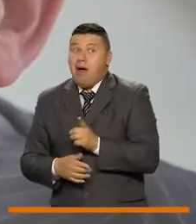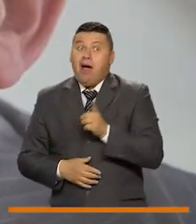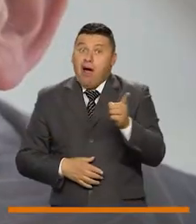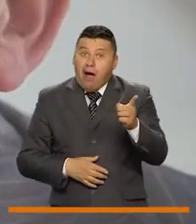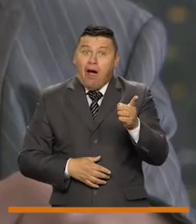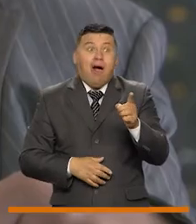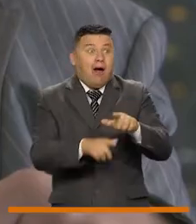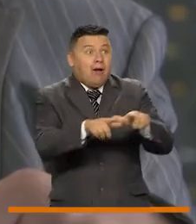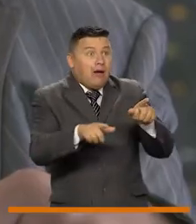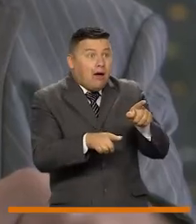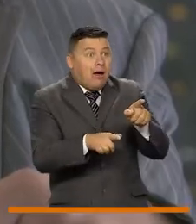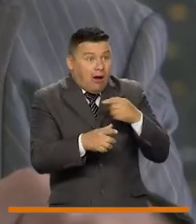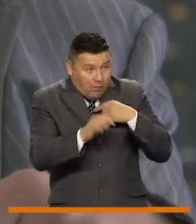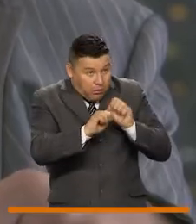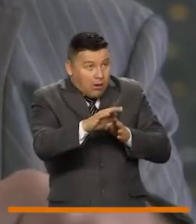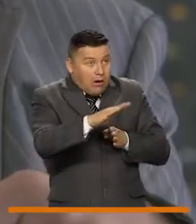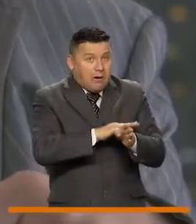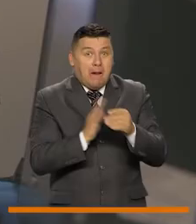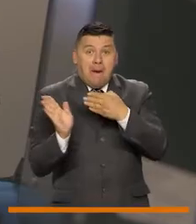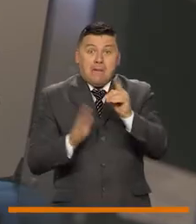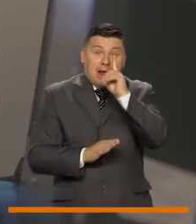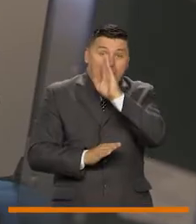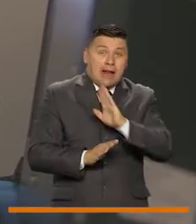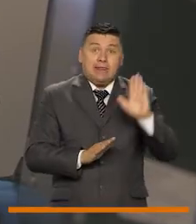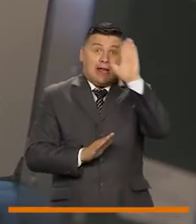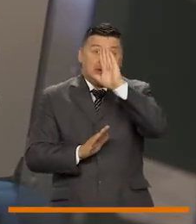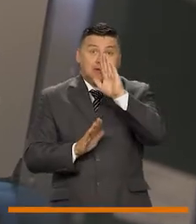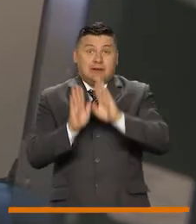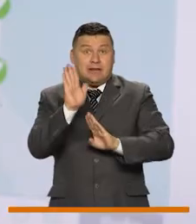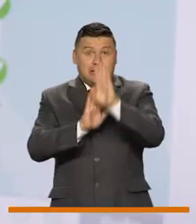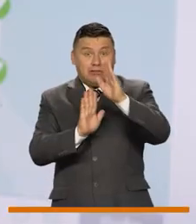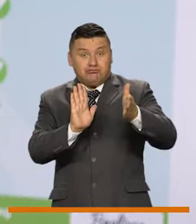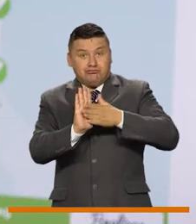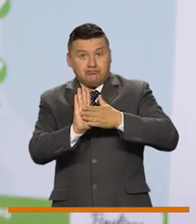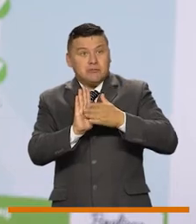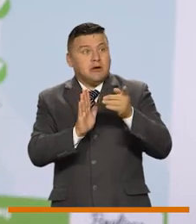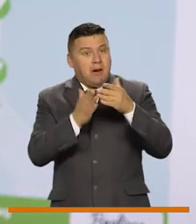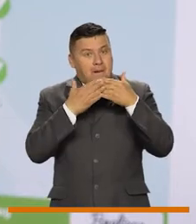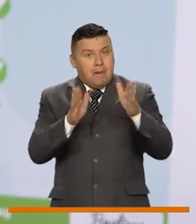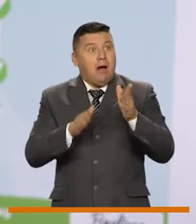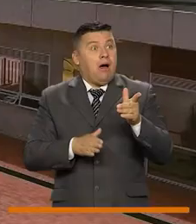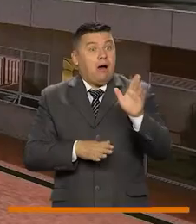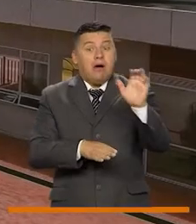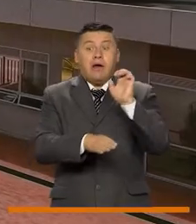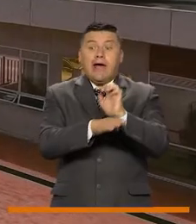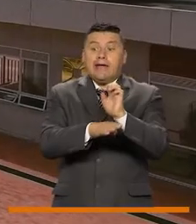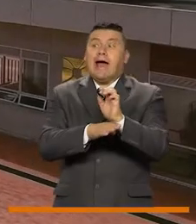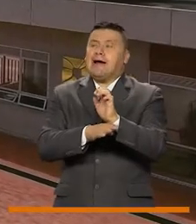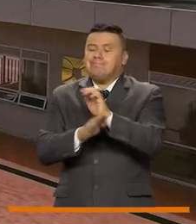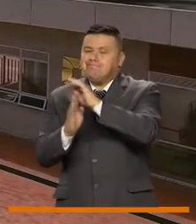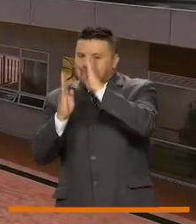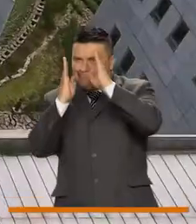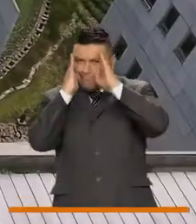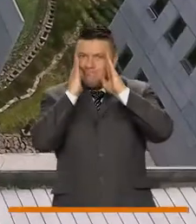encontrado aquí. El Plan Nacional de Desarrollo le ha permitido a esta entidad